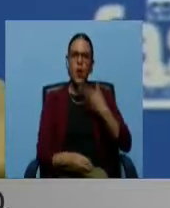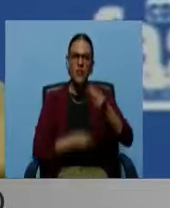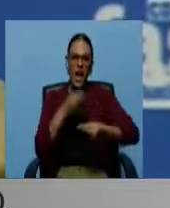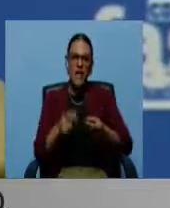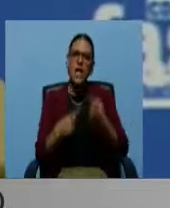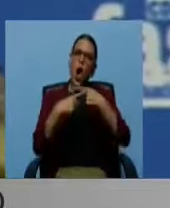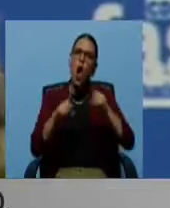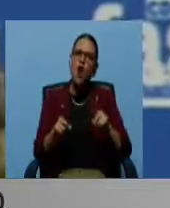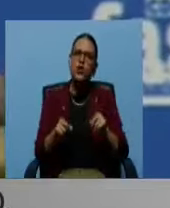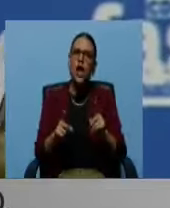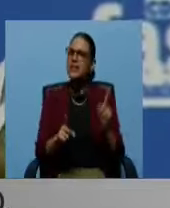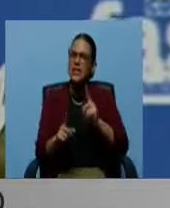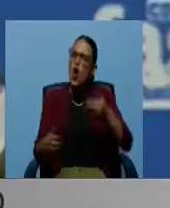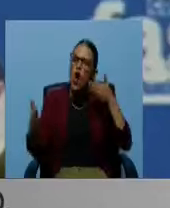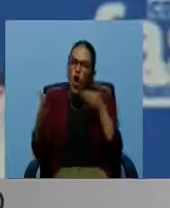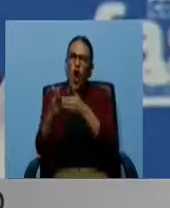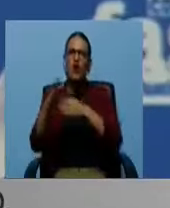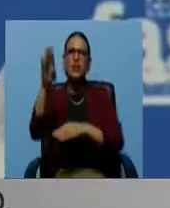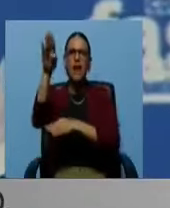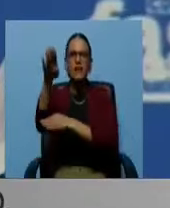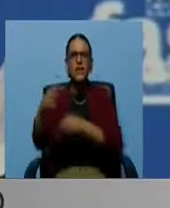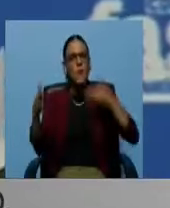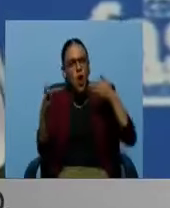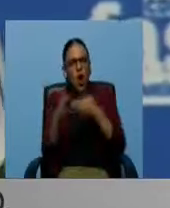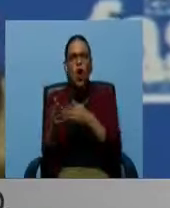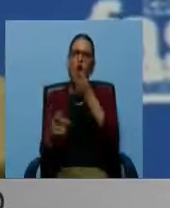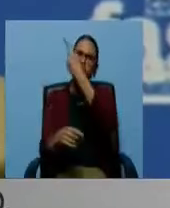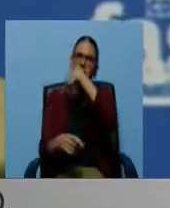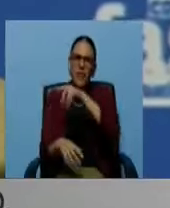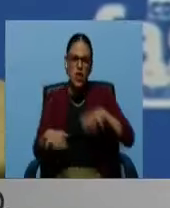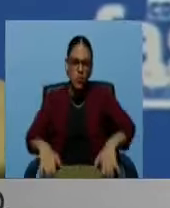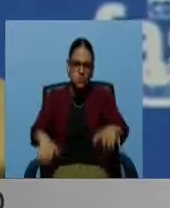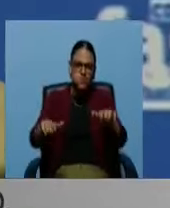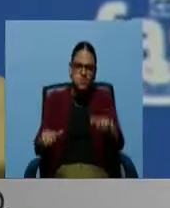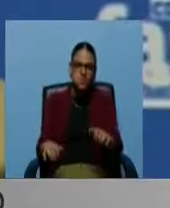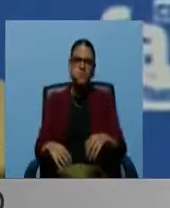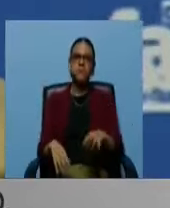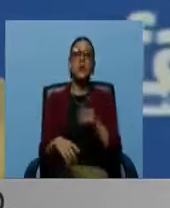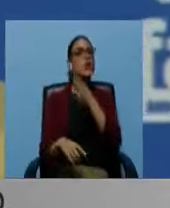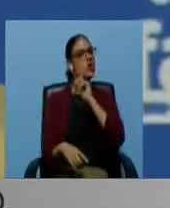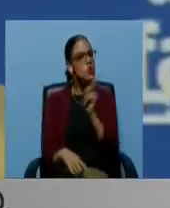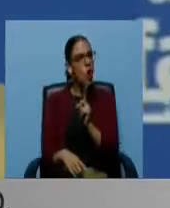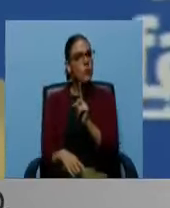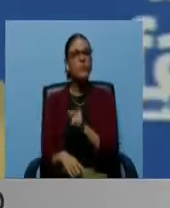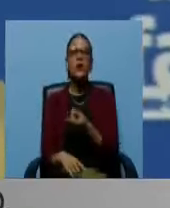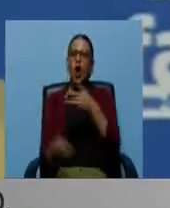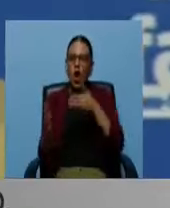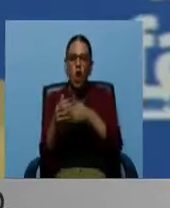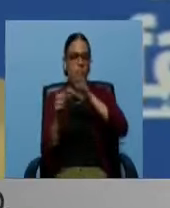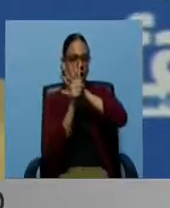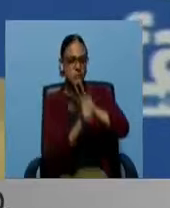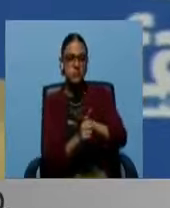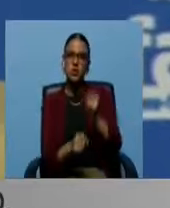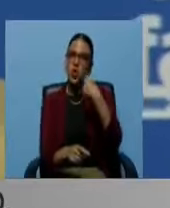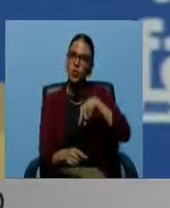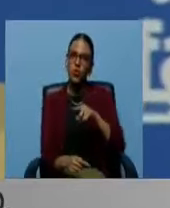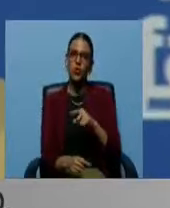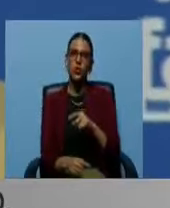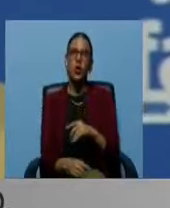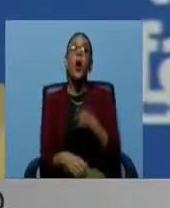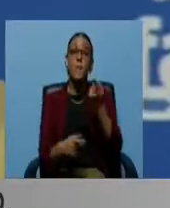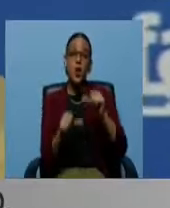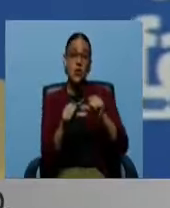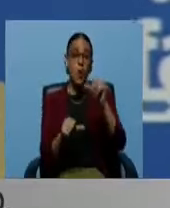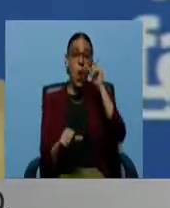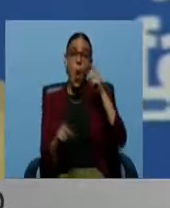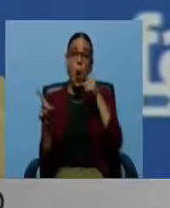revolución antifascista, antiimperialista, anticolonial, y precisamente la exposición que nos ha hecho el compañero